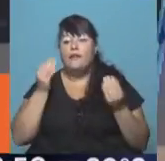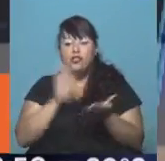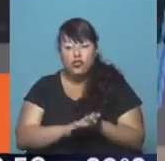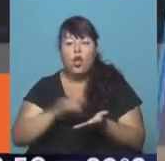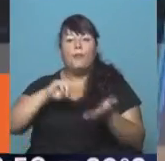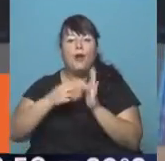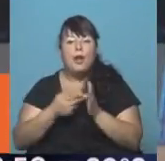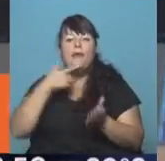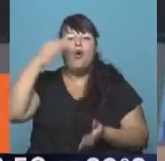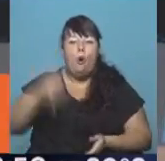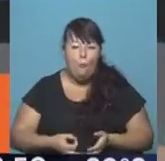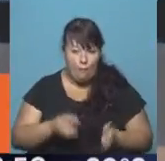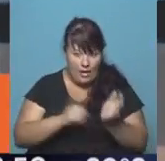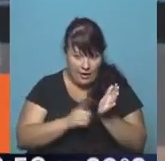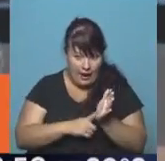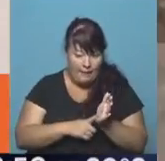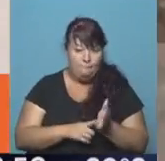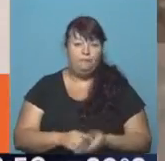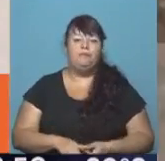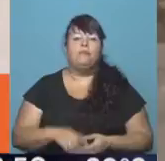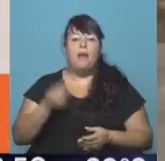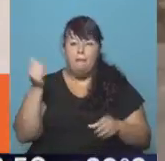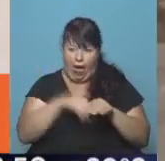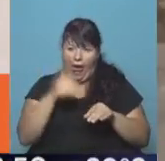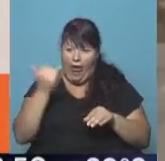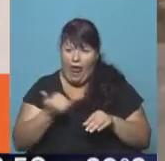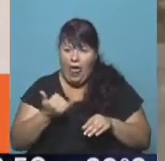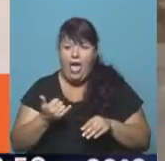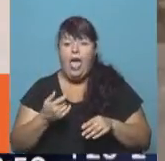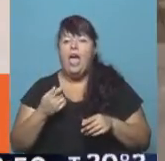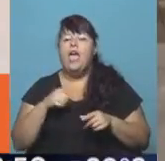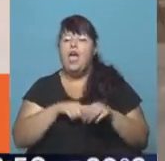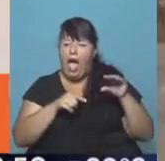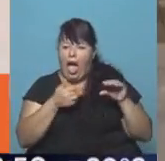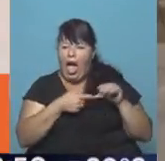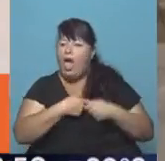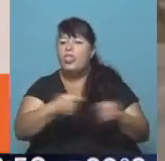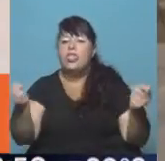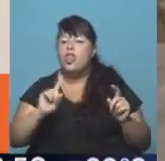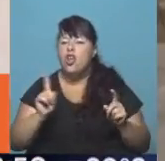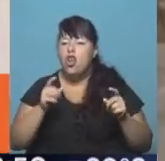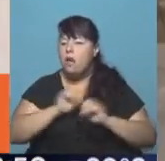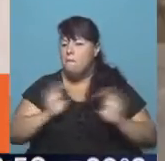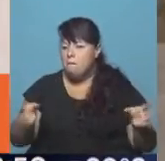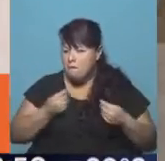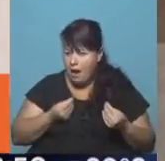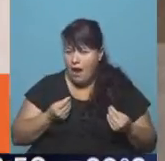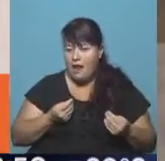un problema de instrumentación si tienen fondos que no se distribuyen eficientemente